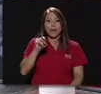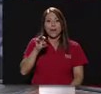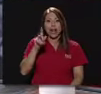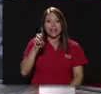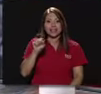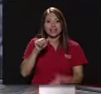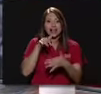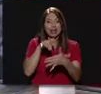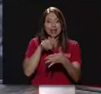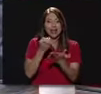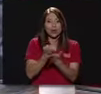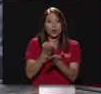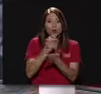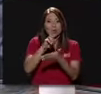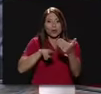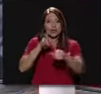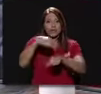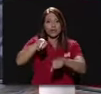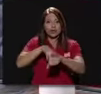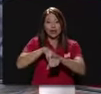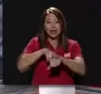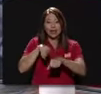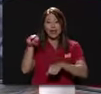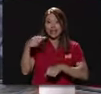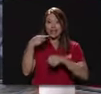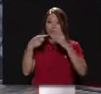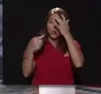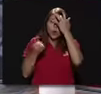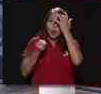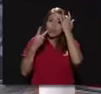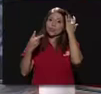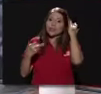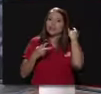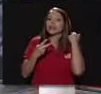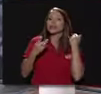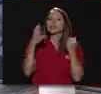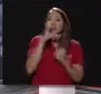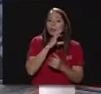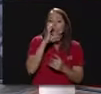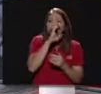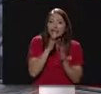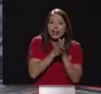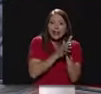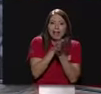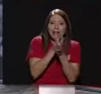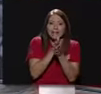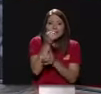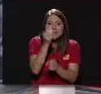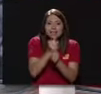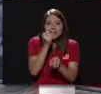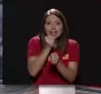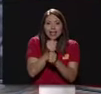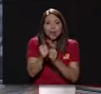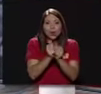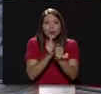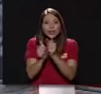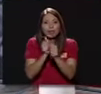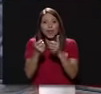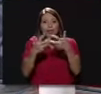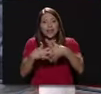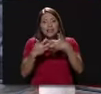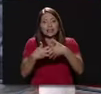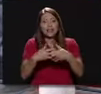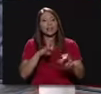sobre ello, y ella mencionó que en muchos casos la búsqueda de la eficiencia y la competitividad de las empresas